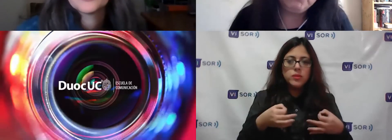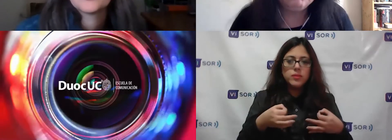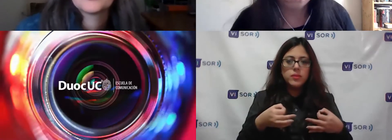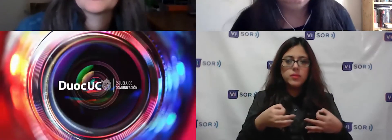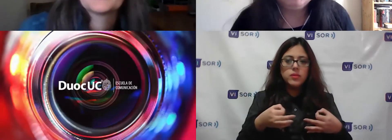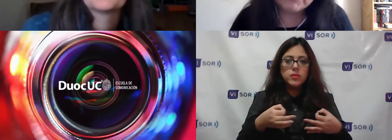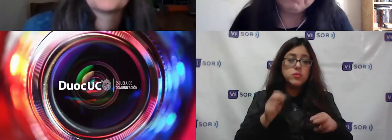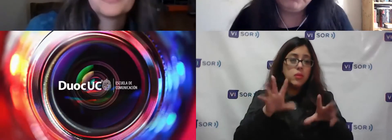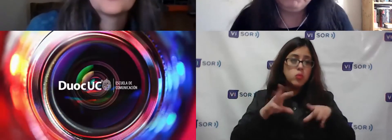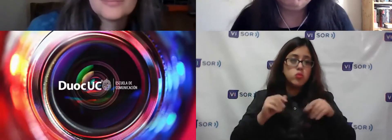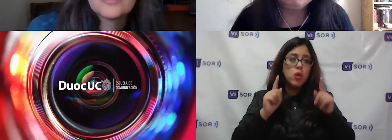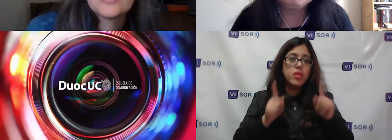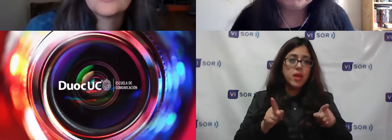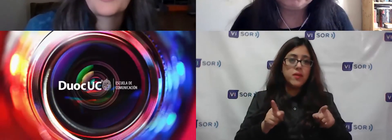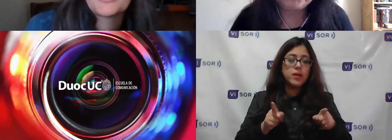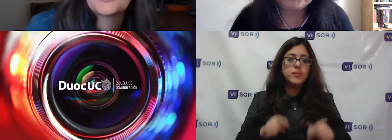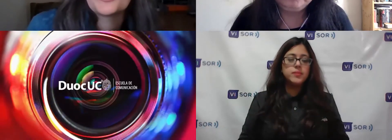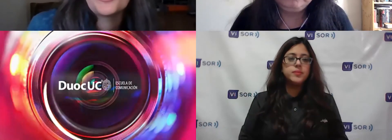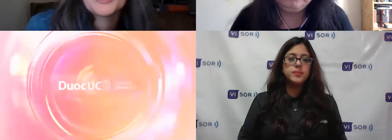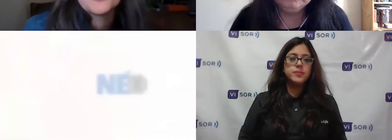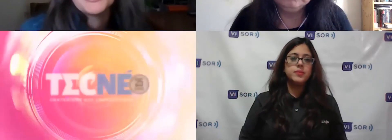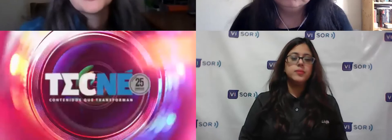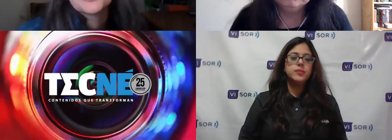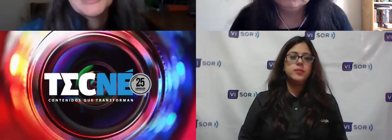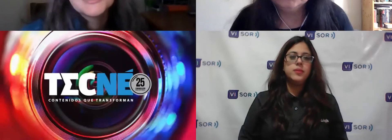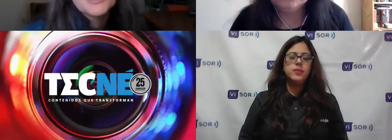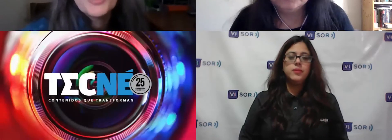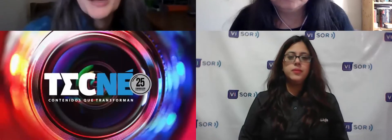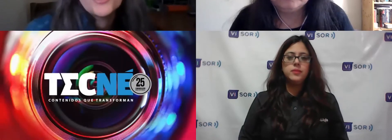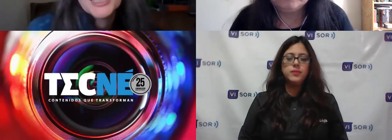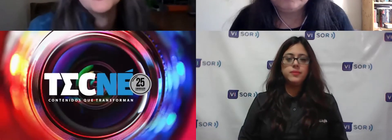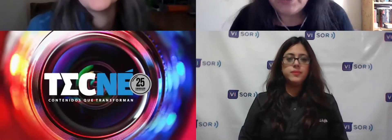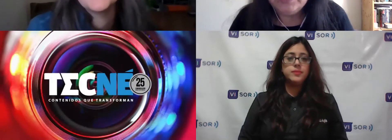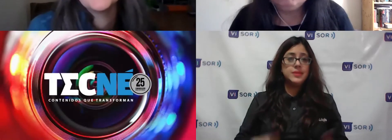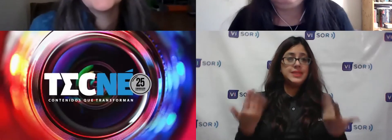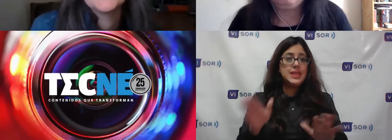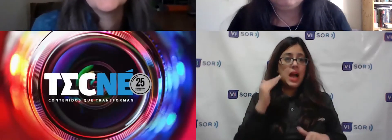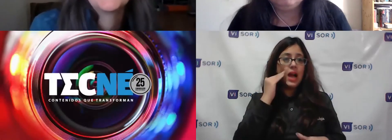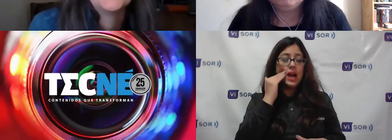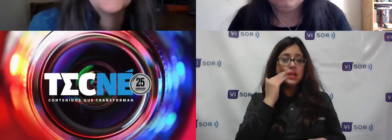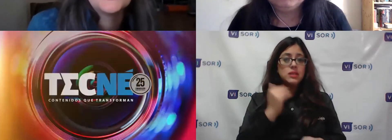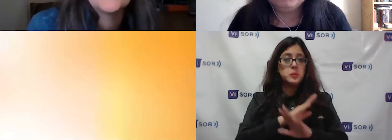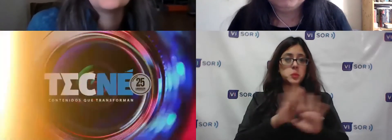asumirlo porque pasando con la piedra pero oye se nos va el tiempo para hola